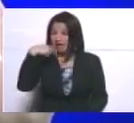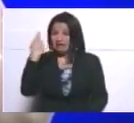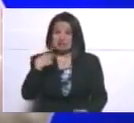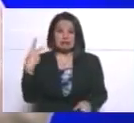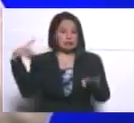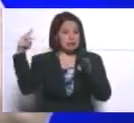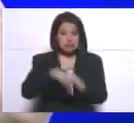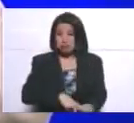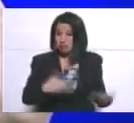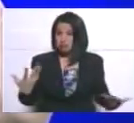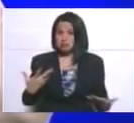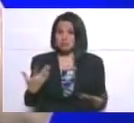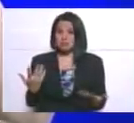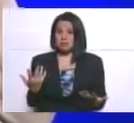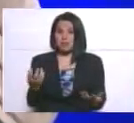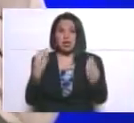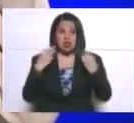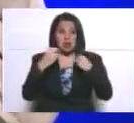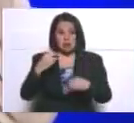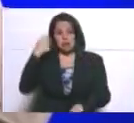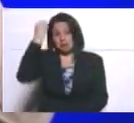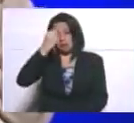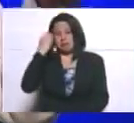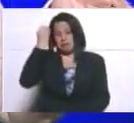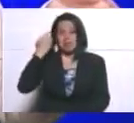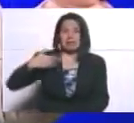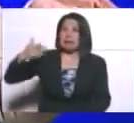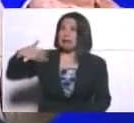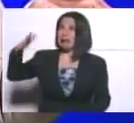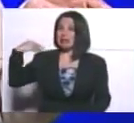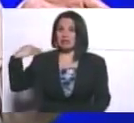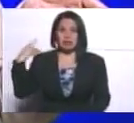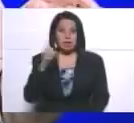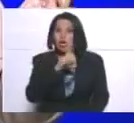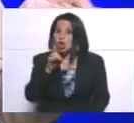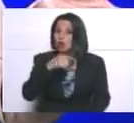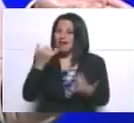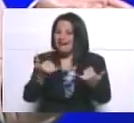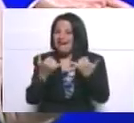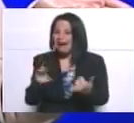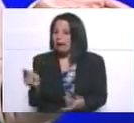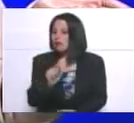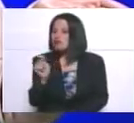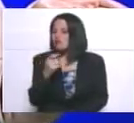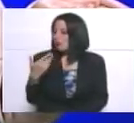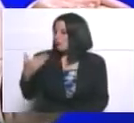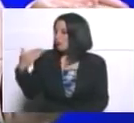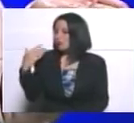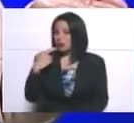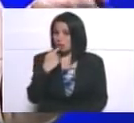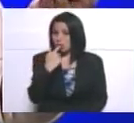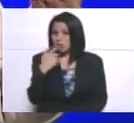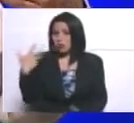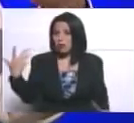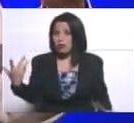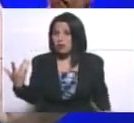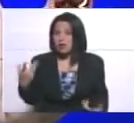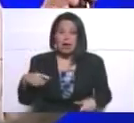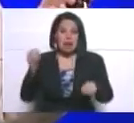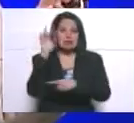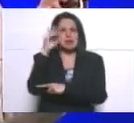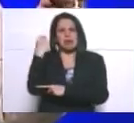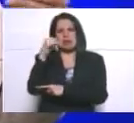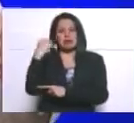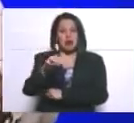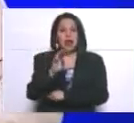ideológico. Y bueno, cuando pareciera que fue en otra época, no, fue hace apenas unos meses, porque la constituyente se instala, la asamblea se instala el 4